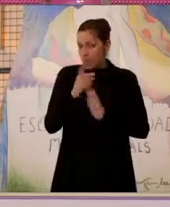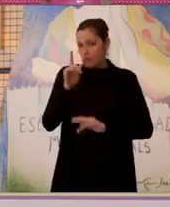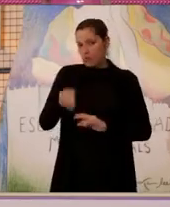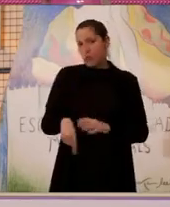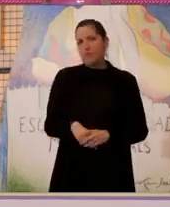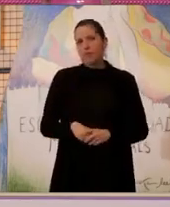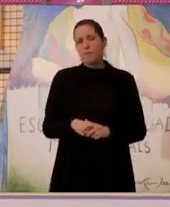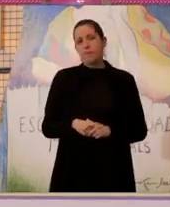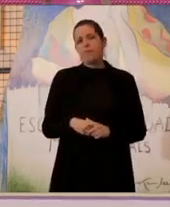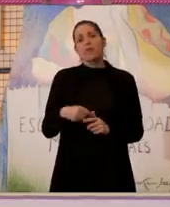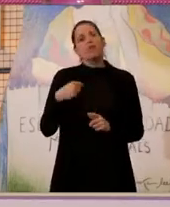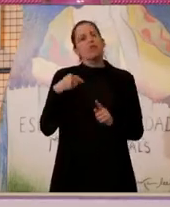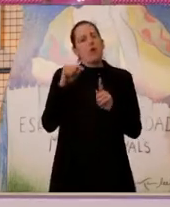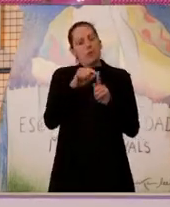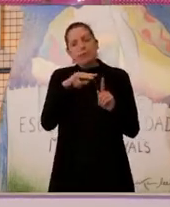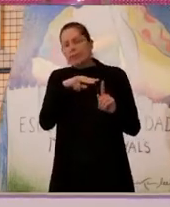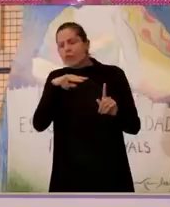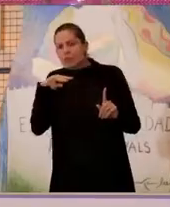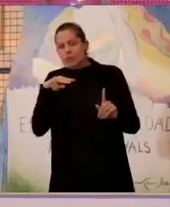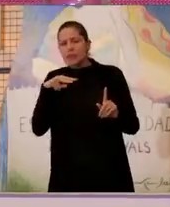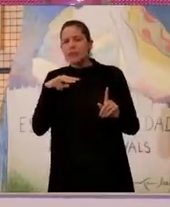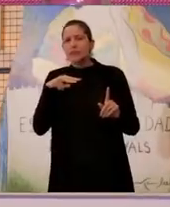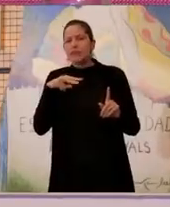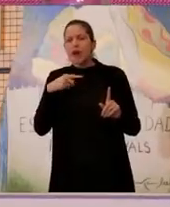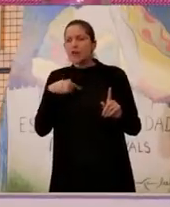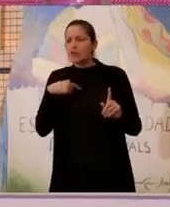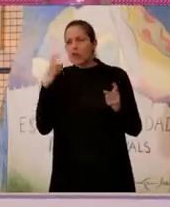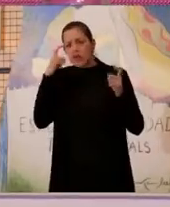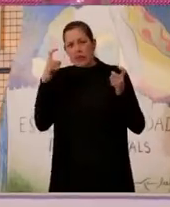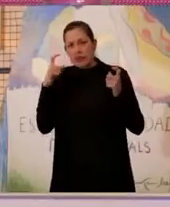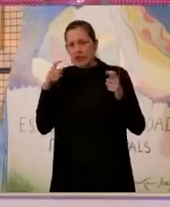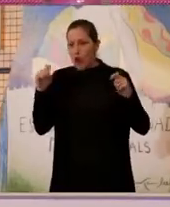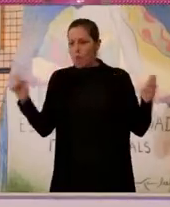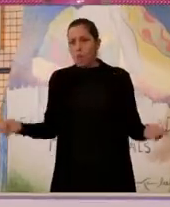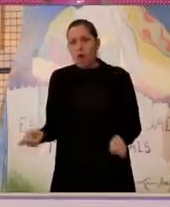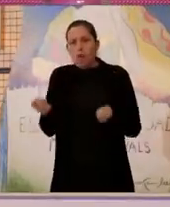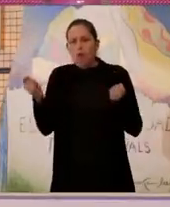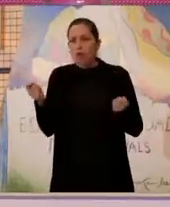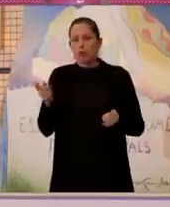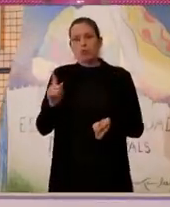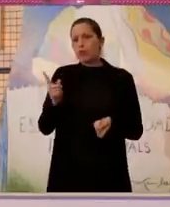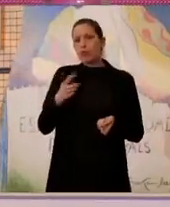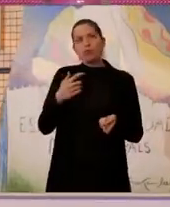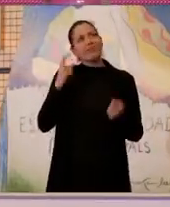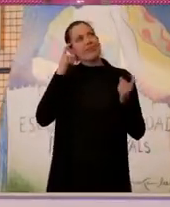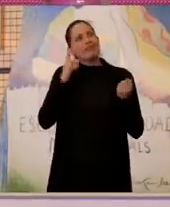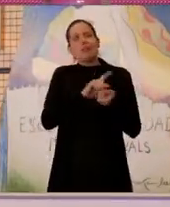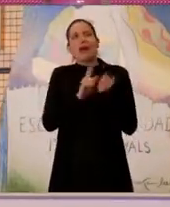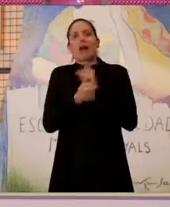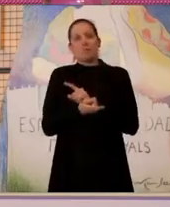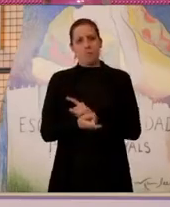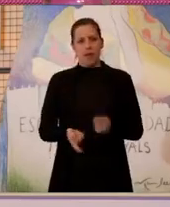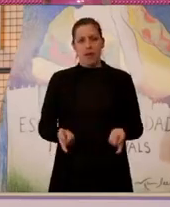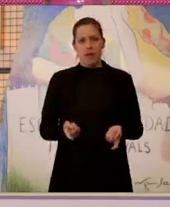mi deseo no era tanto promocionarme sino cambiar cosas por qué